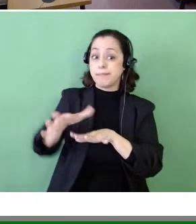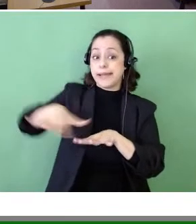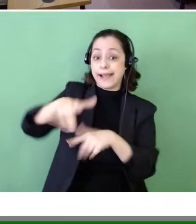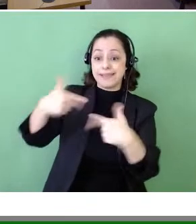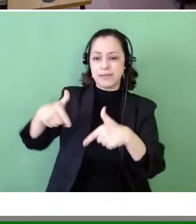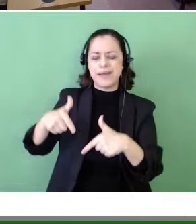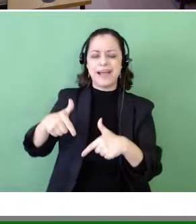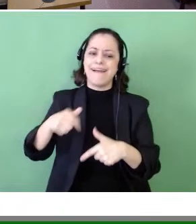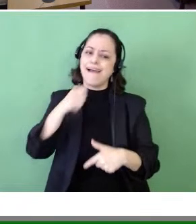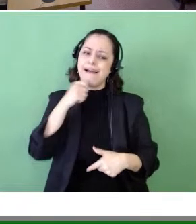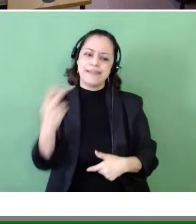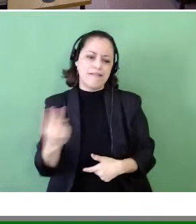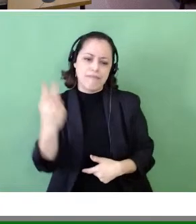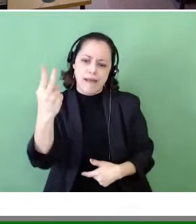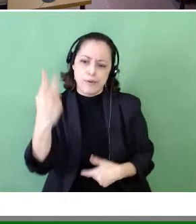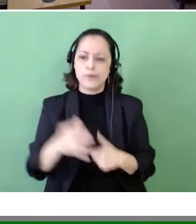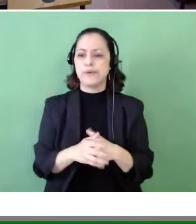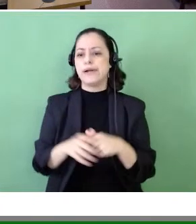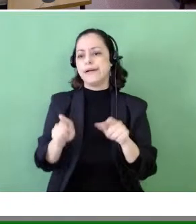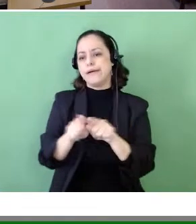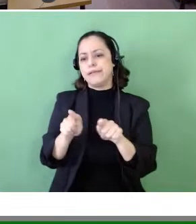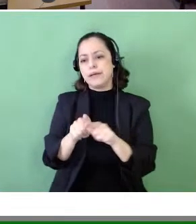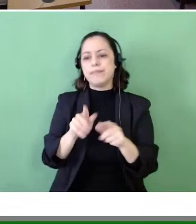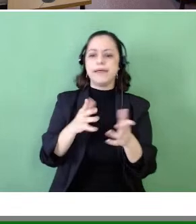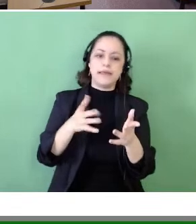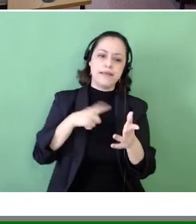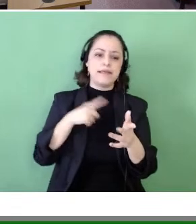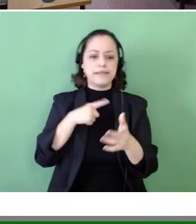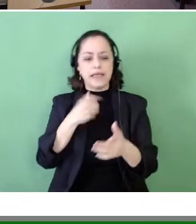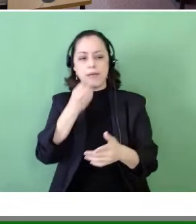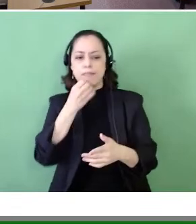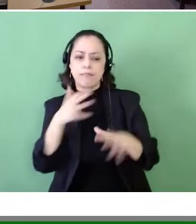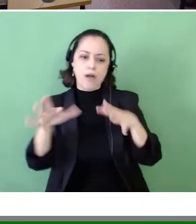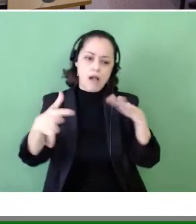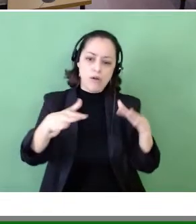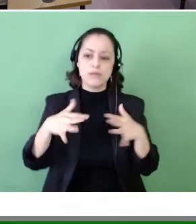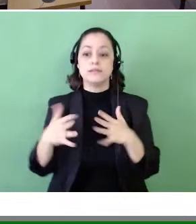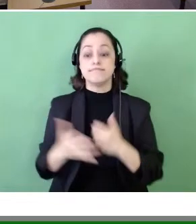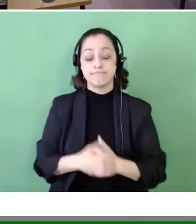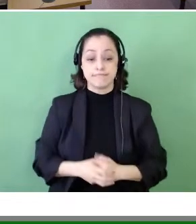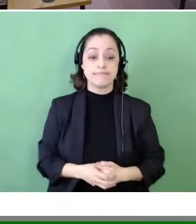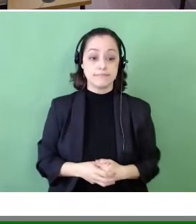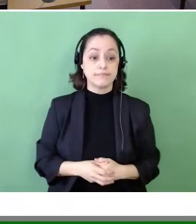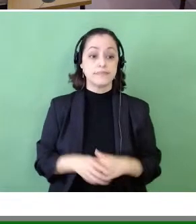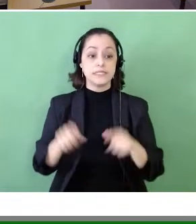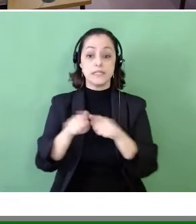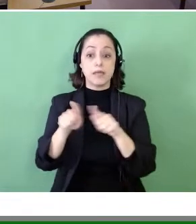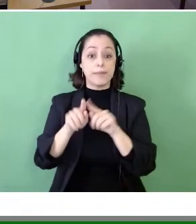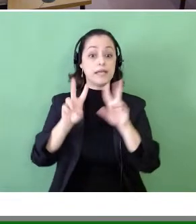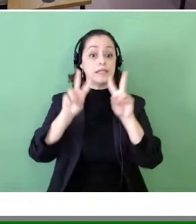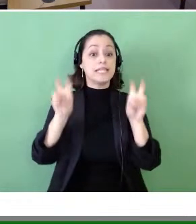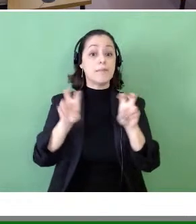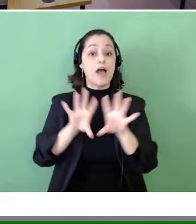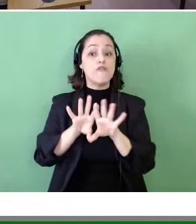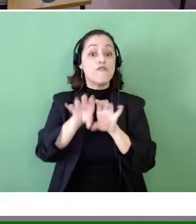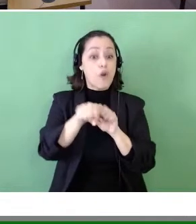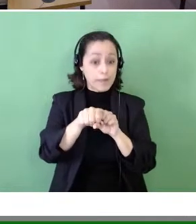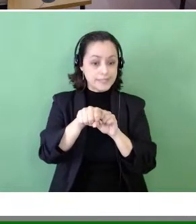hay salarios muy buenos. Y acerca de formación, el